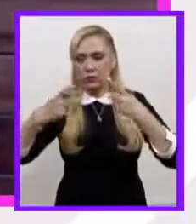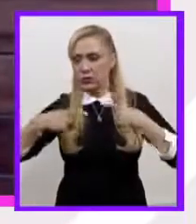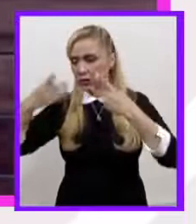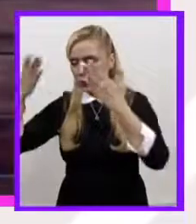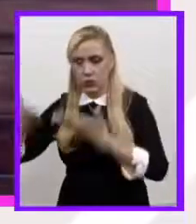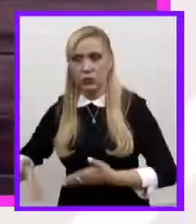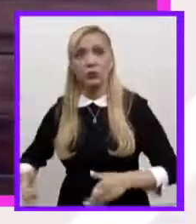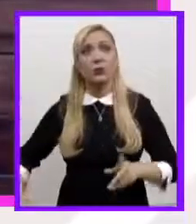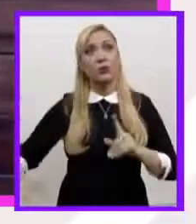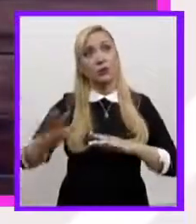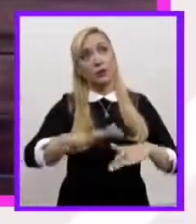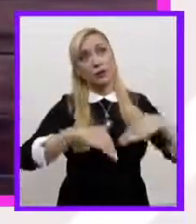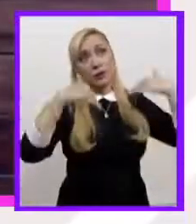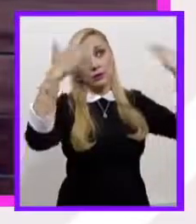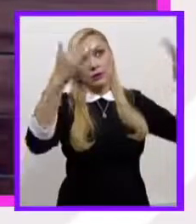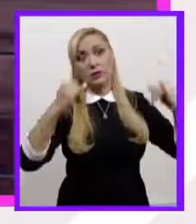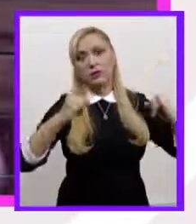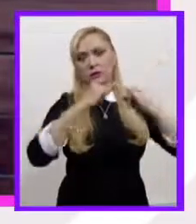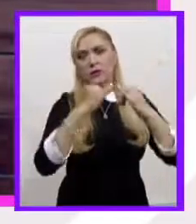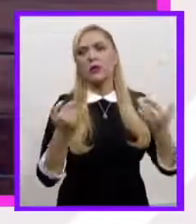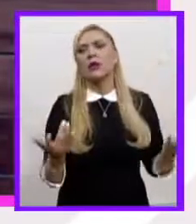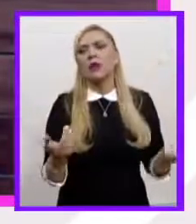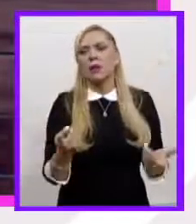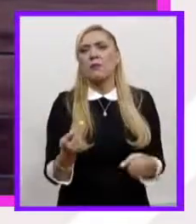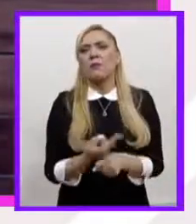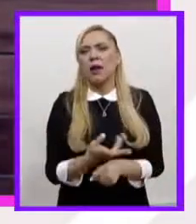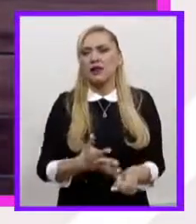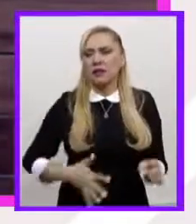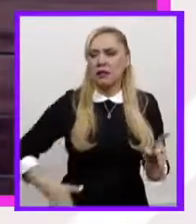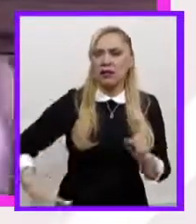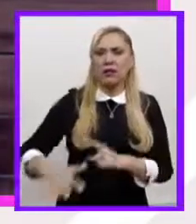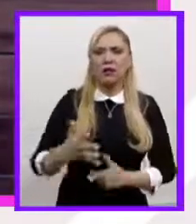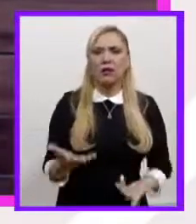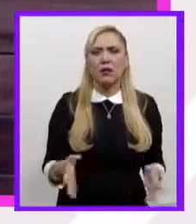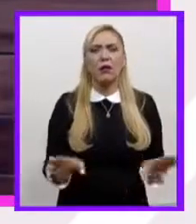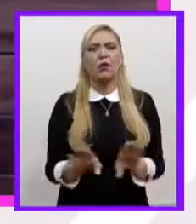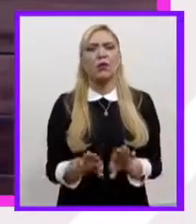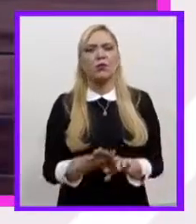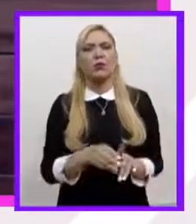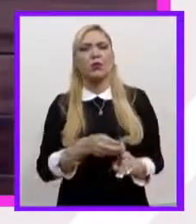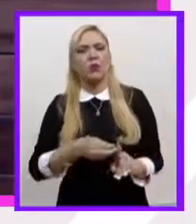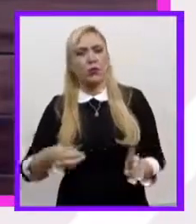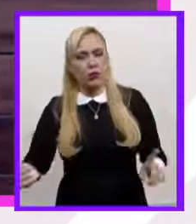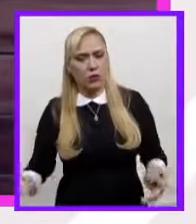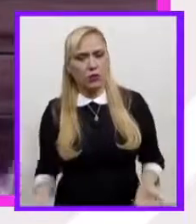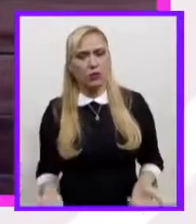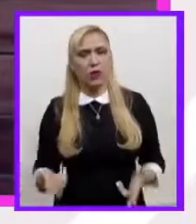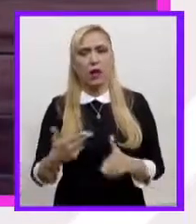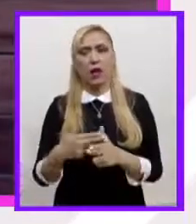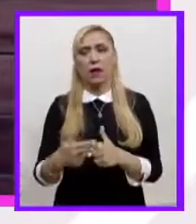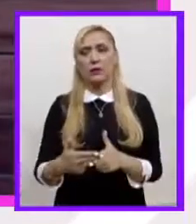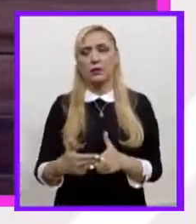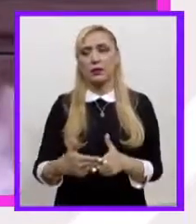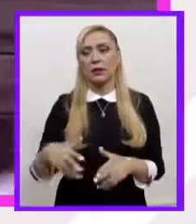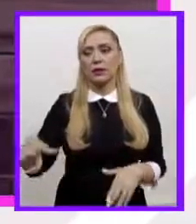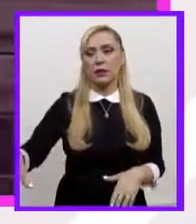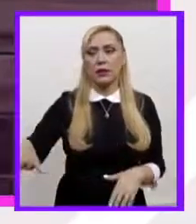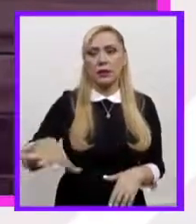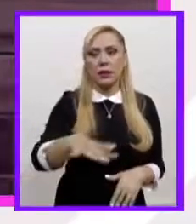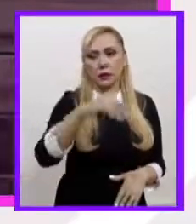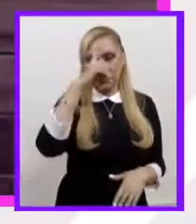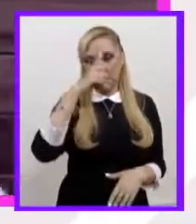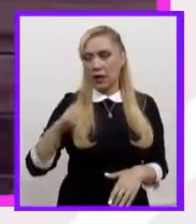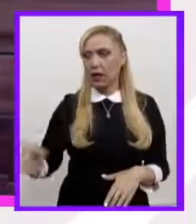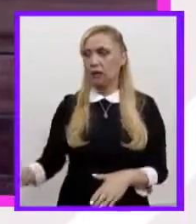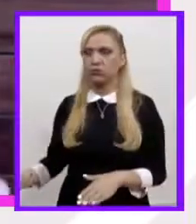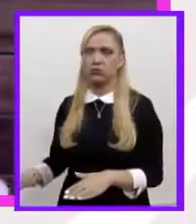sino estructuras. ¿Qué pasa? ¿Qué sucede en la sociedad? ¿Cómo se está organizada, incluso en espacios, en acceso a puestos